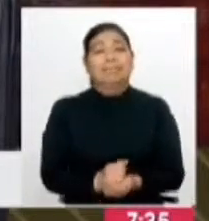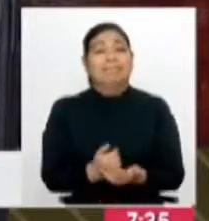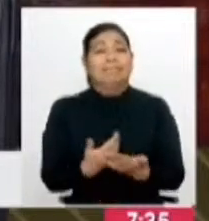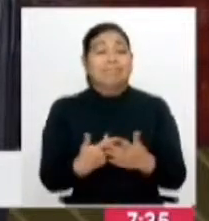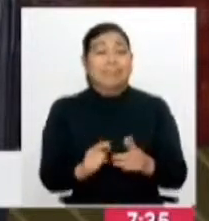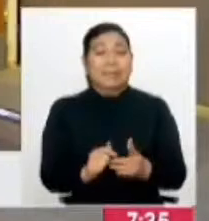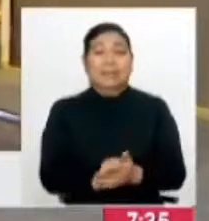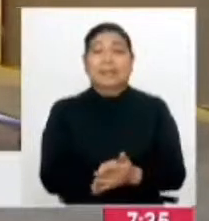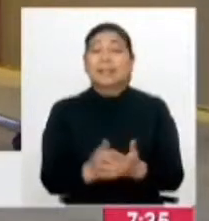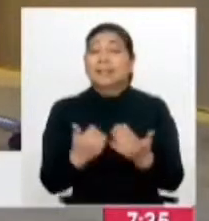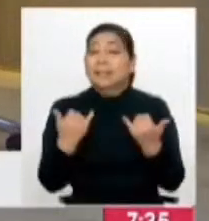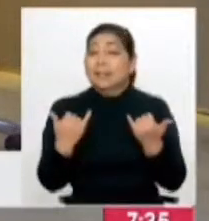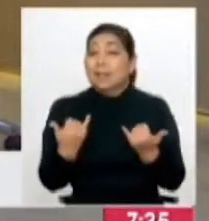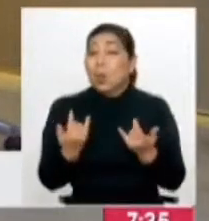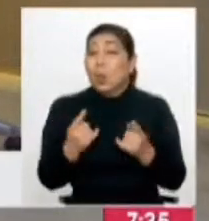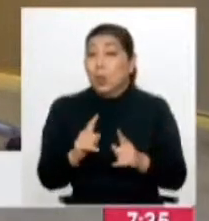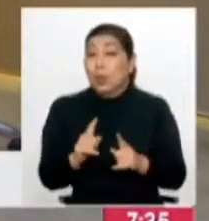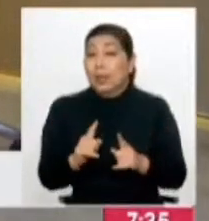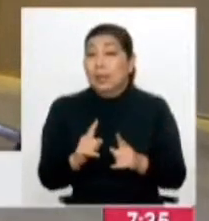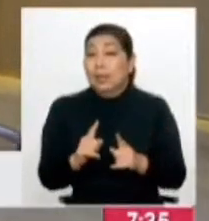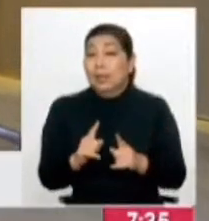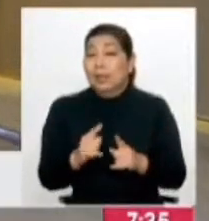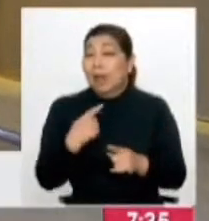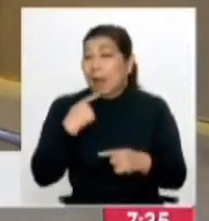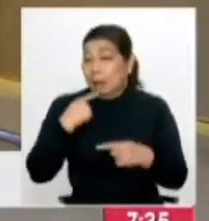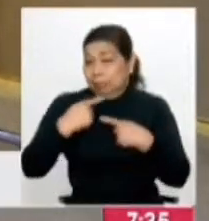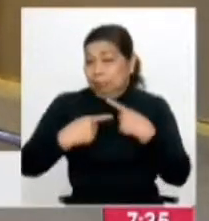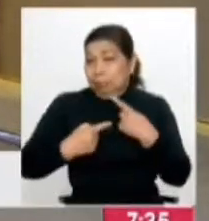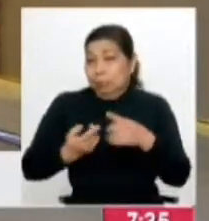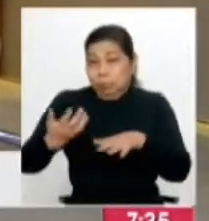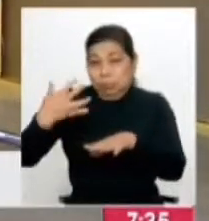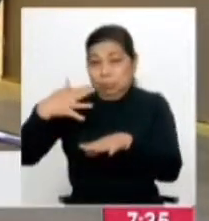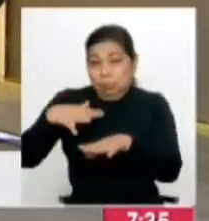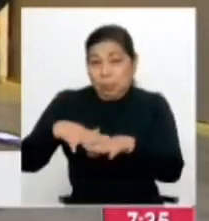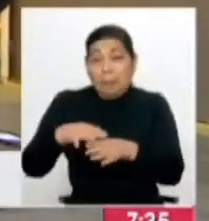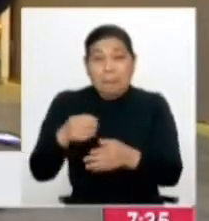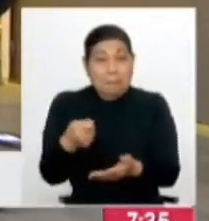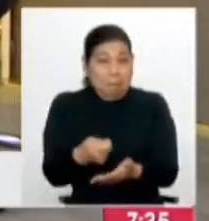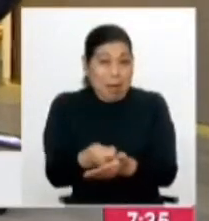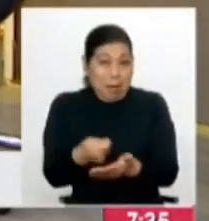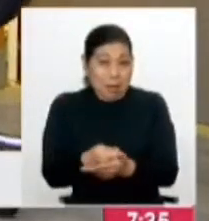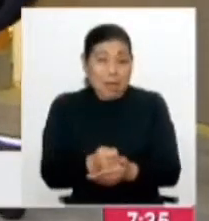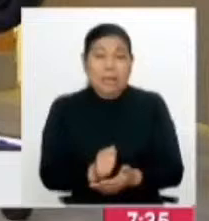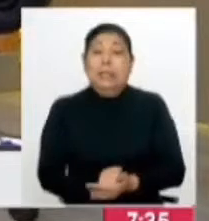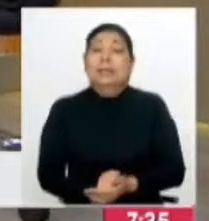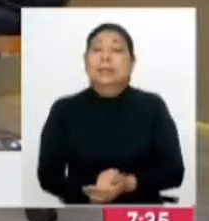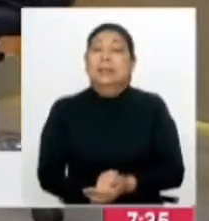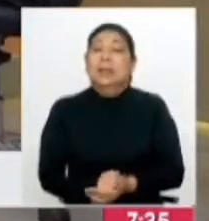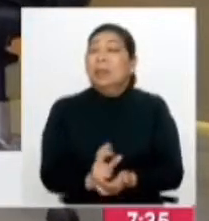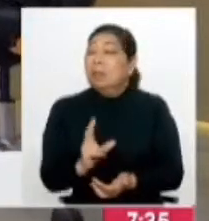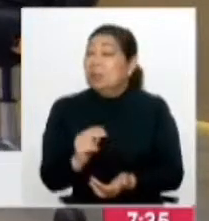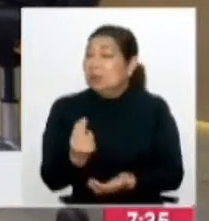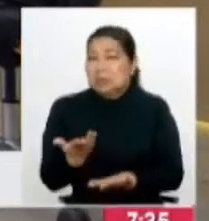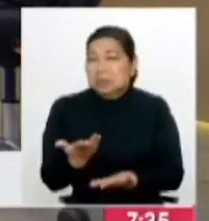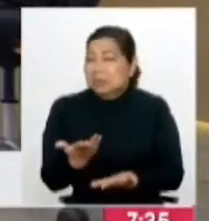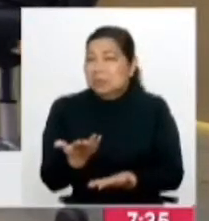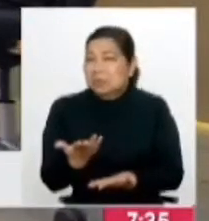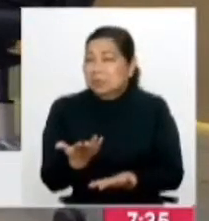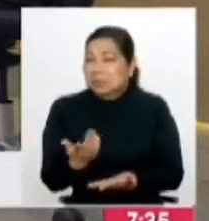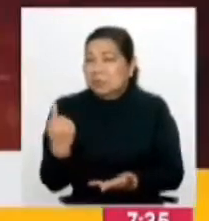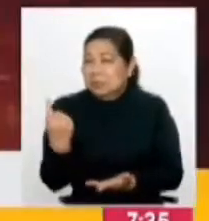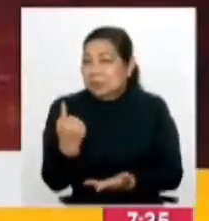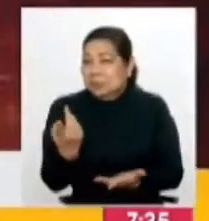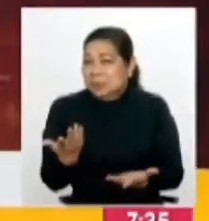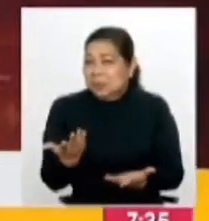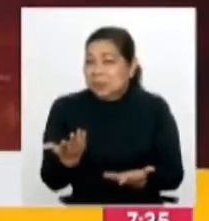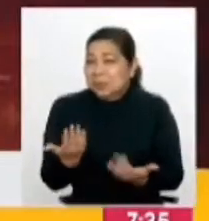claro, acá cuando hablamos de inclusión financiera, no solamente hablamos de tener los productos, que